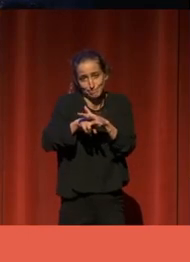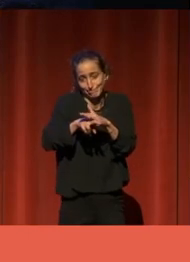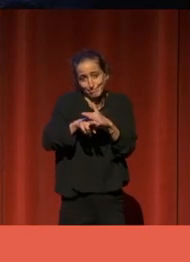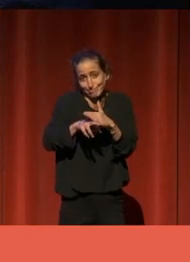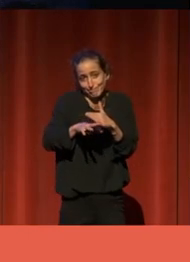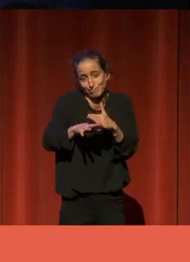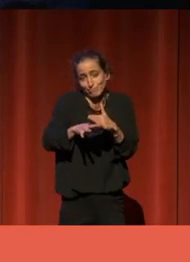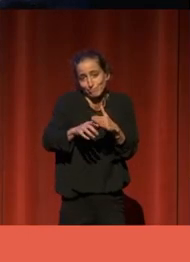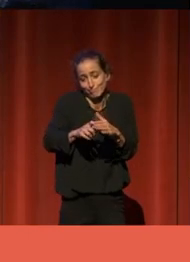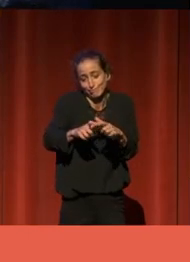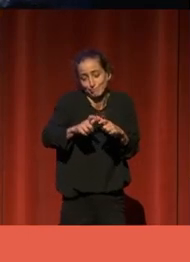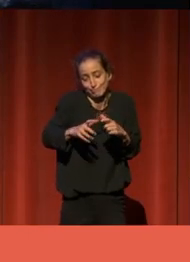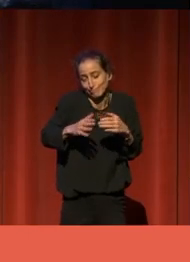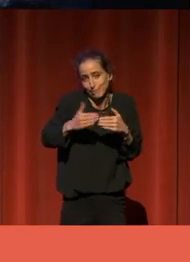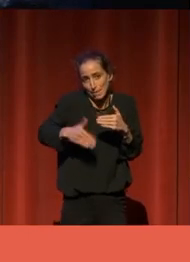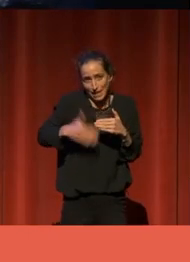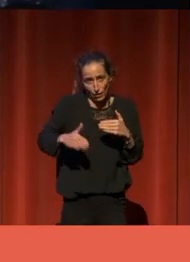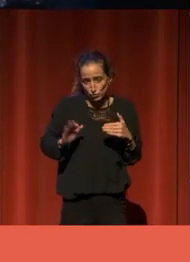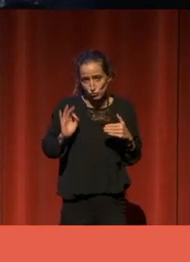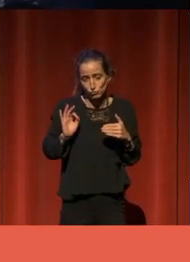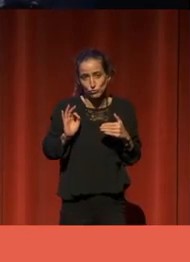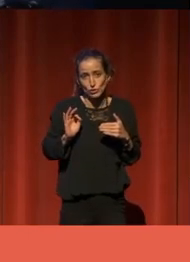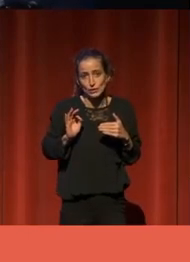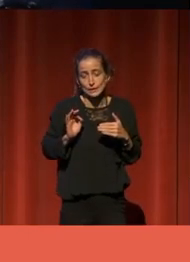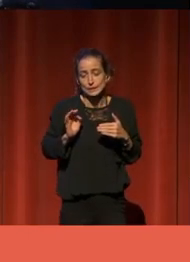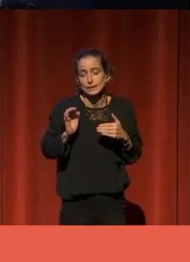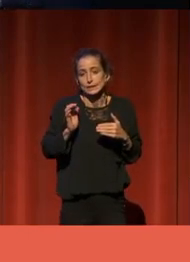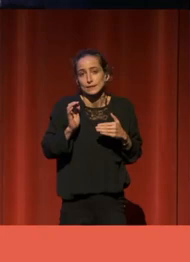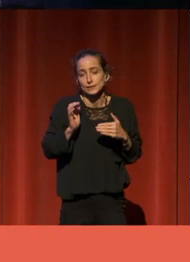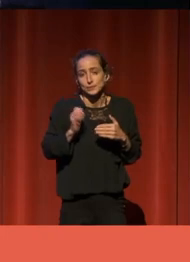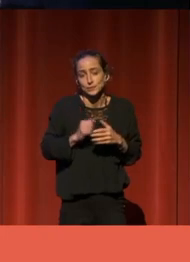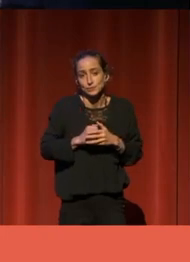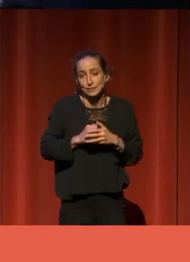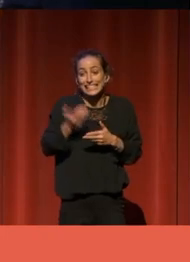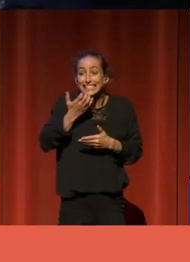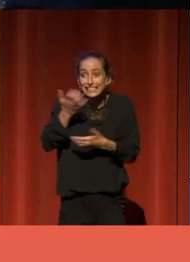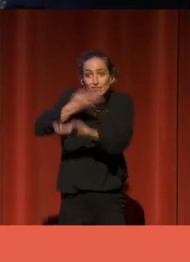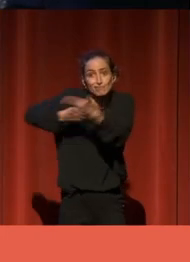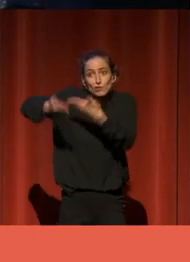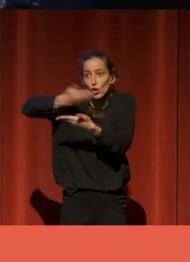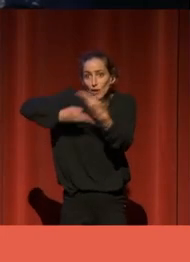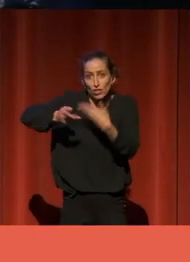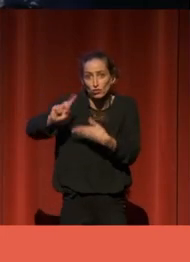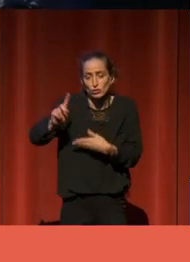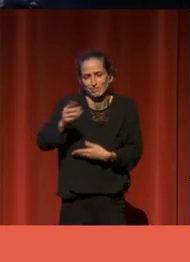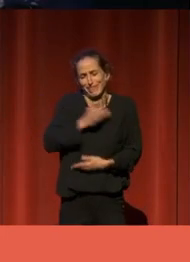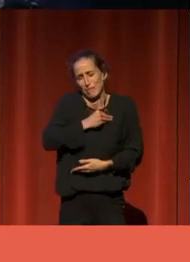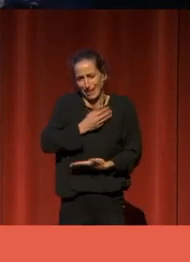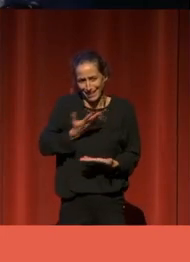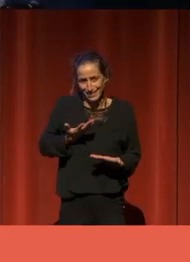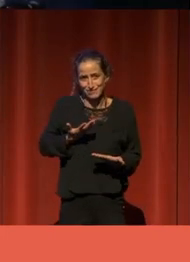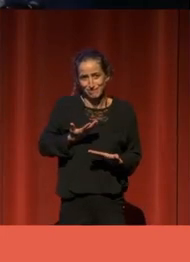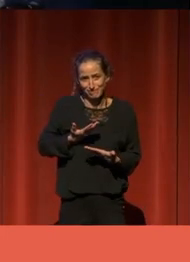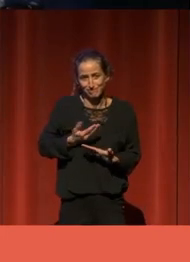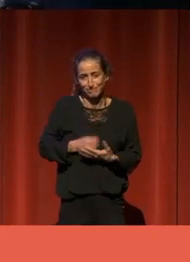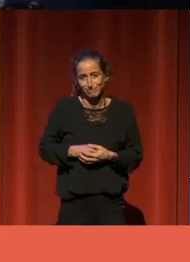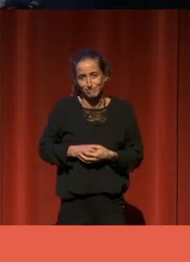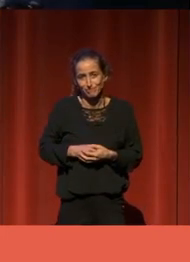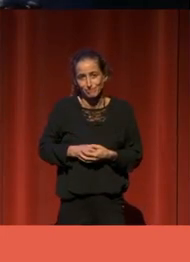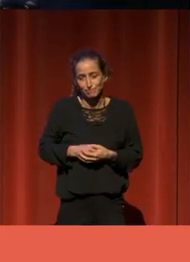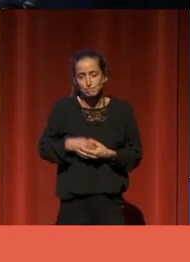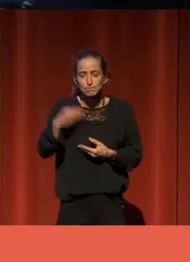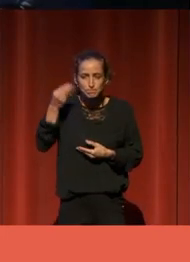en las en las bibl la verdad es que sería una pena que no trabajáramos conjuntamente pero lo más importante Yo creo que